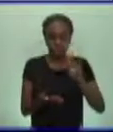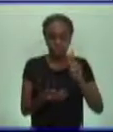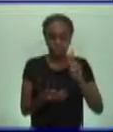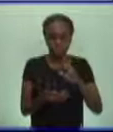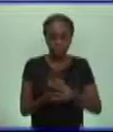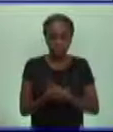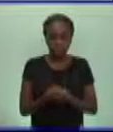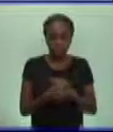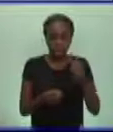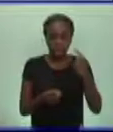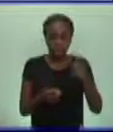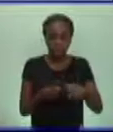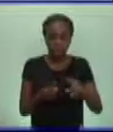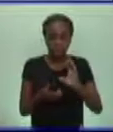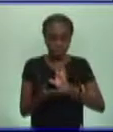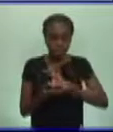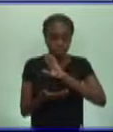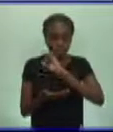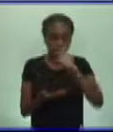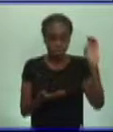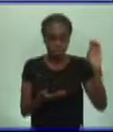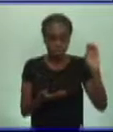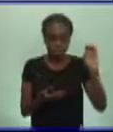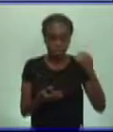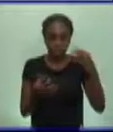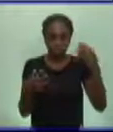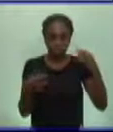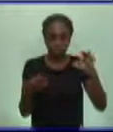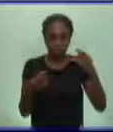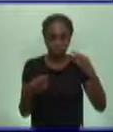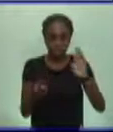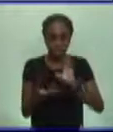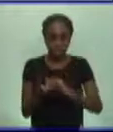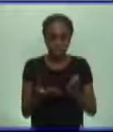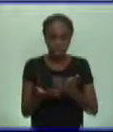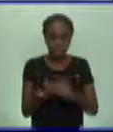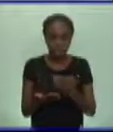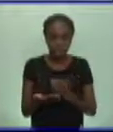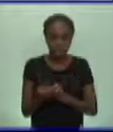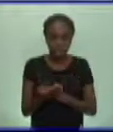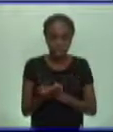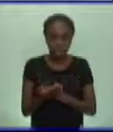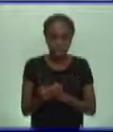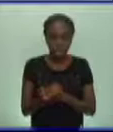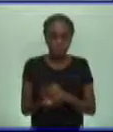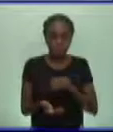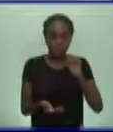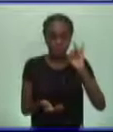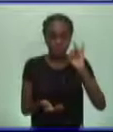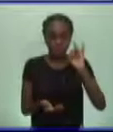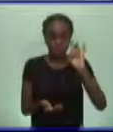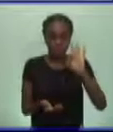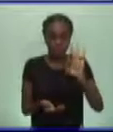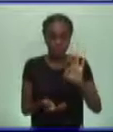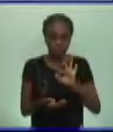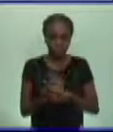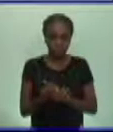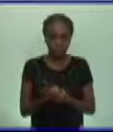los alumnos del perfeccionamiento, en su libro de texto provisional, en la página 78.